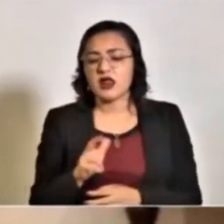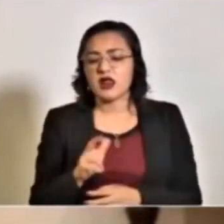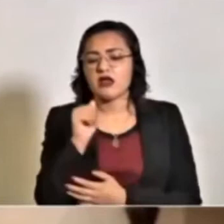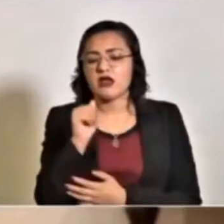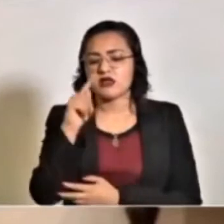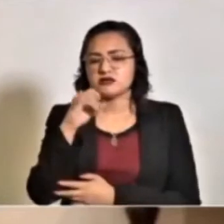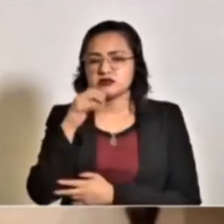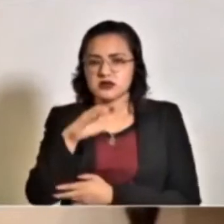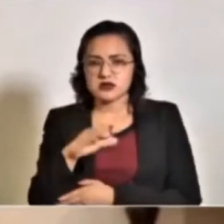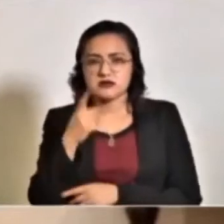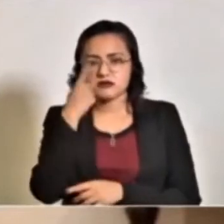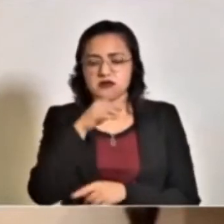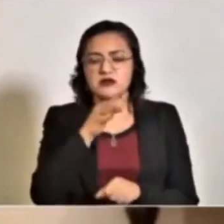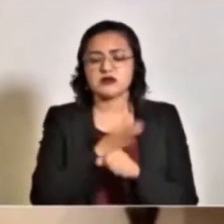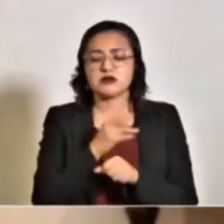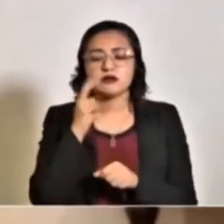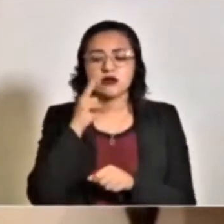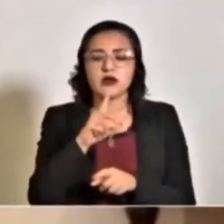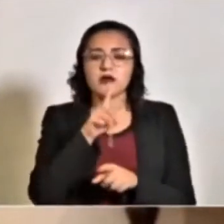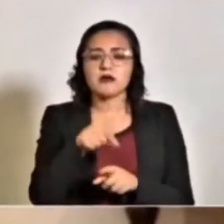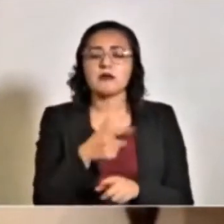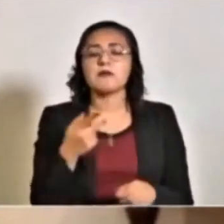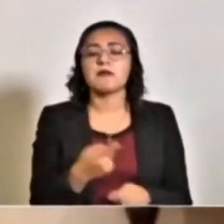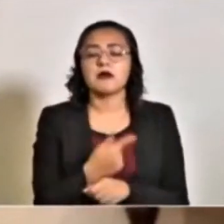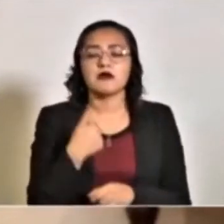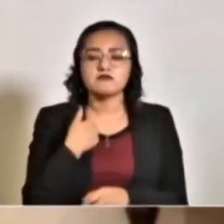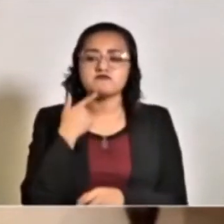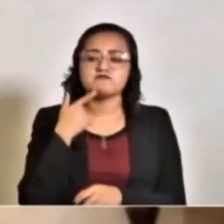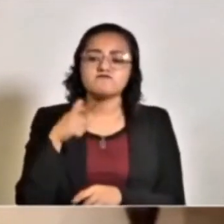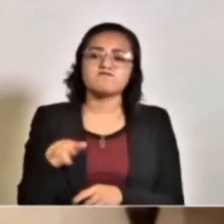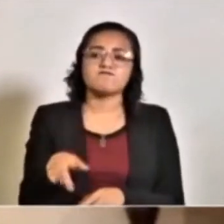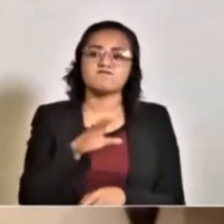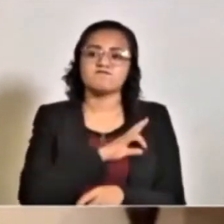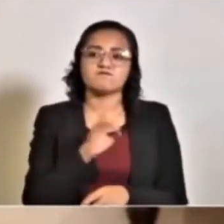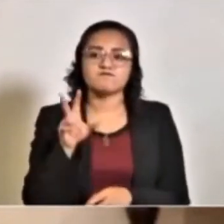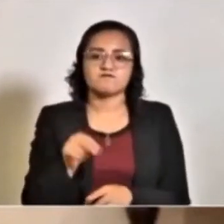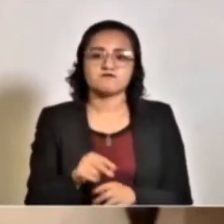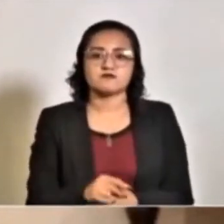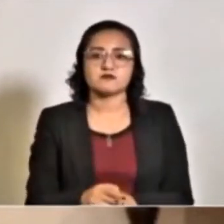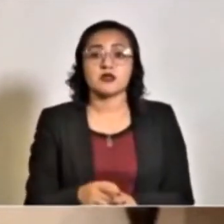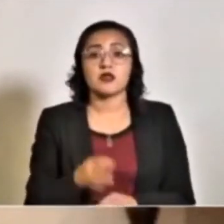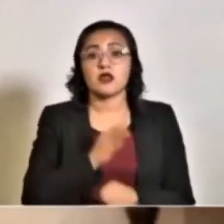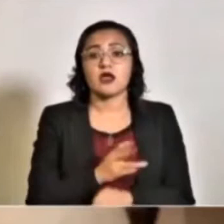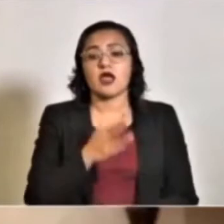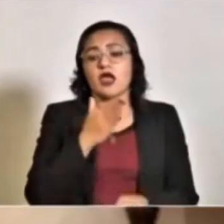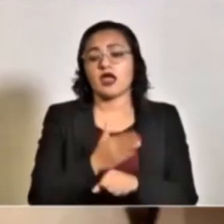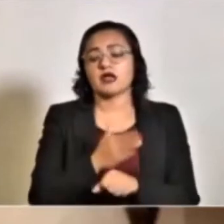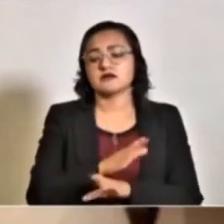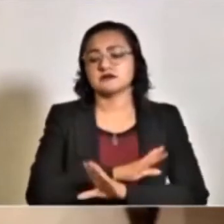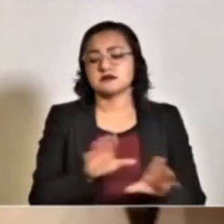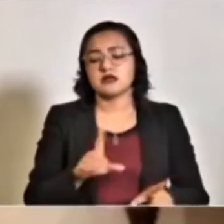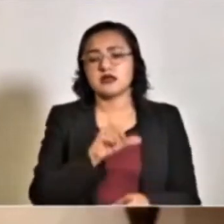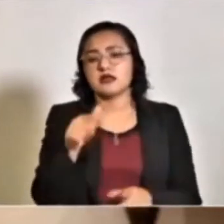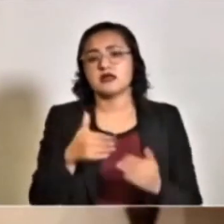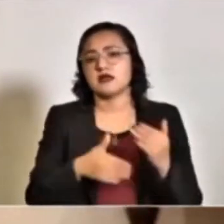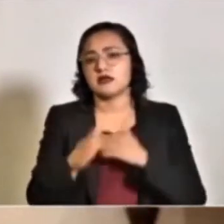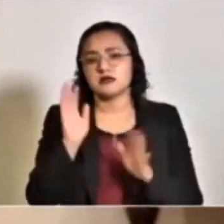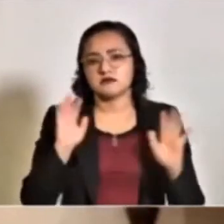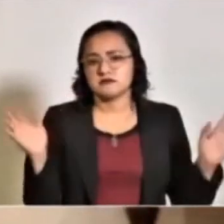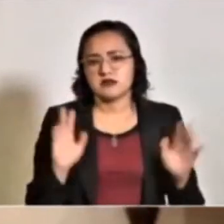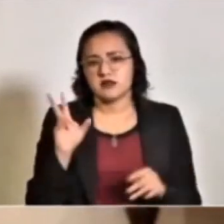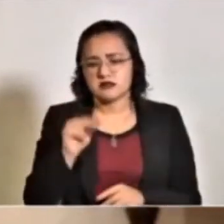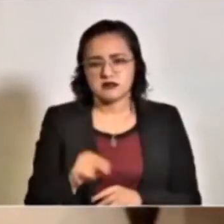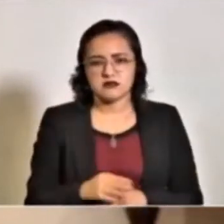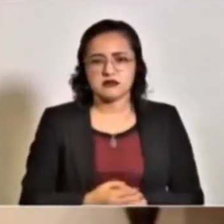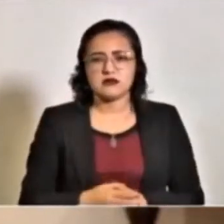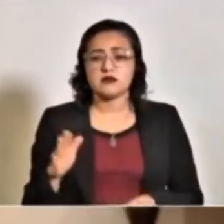para que veamos lo procedente no solamente imponer sanciones y esperar que corrijan no